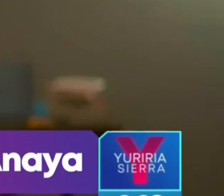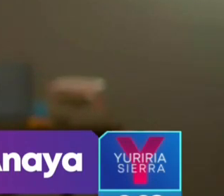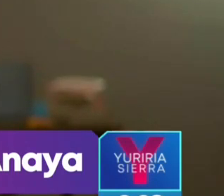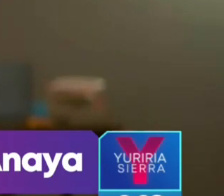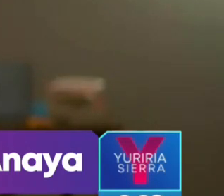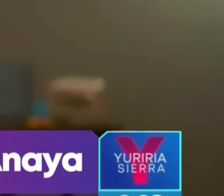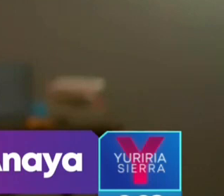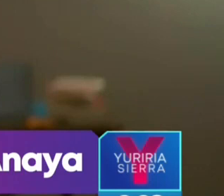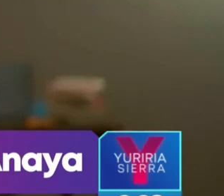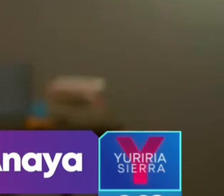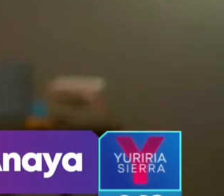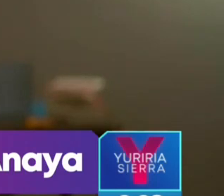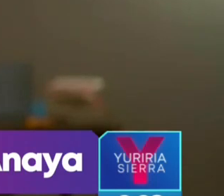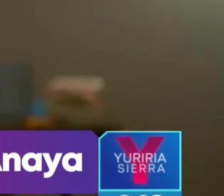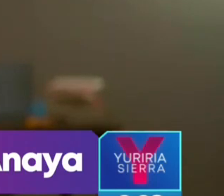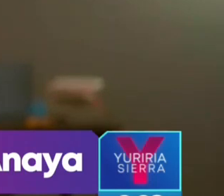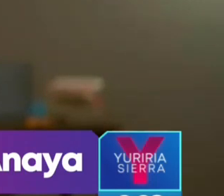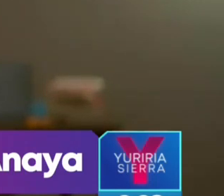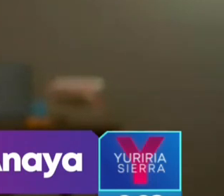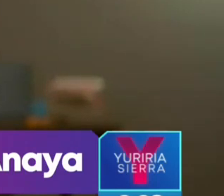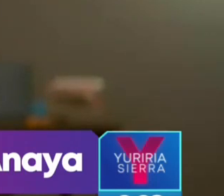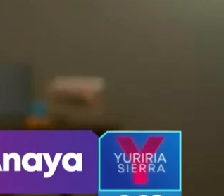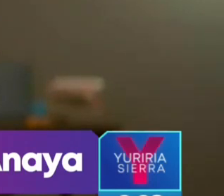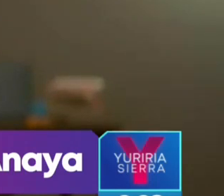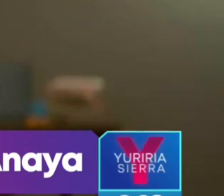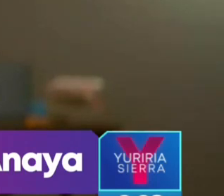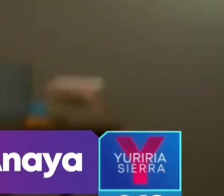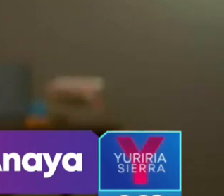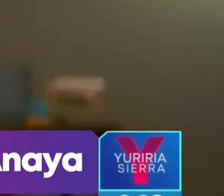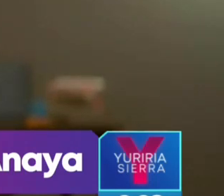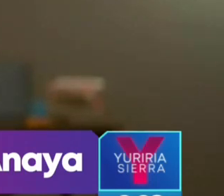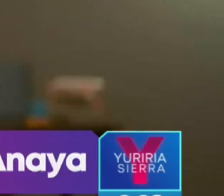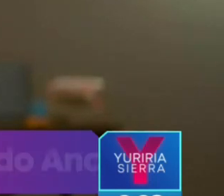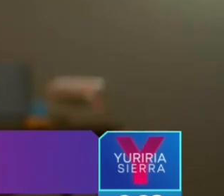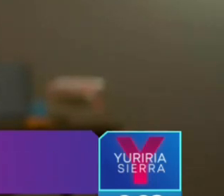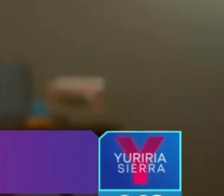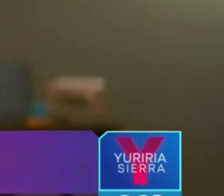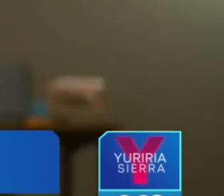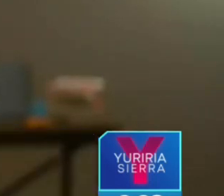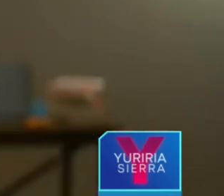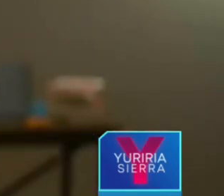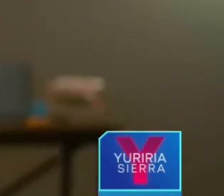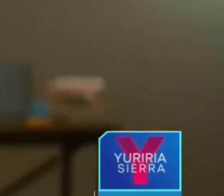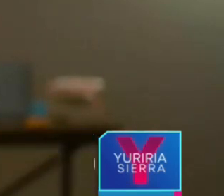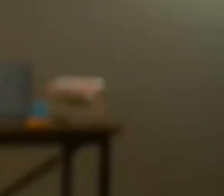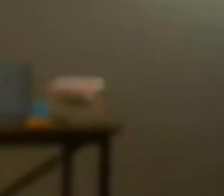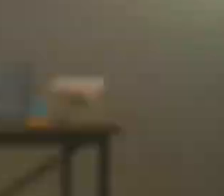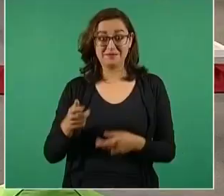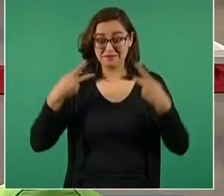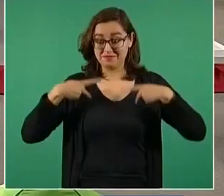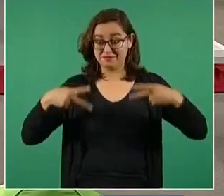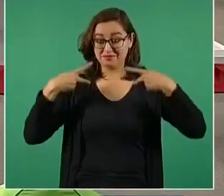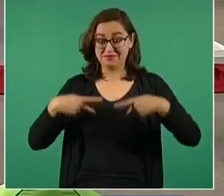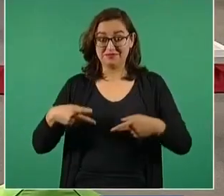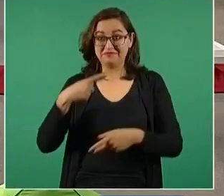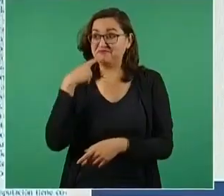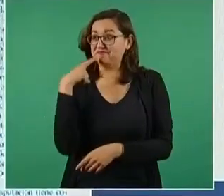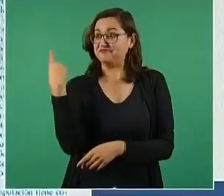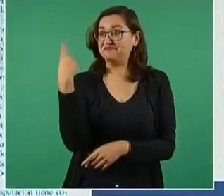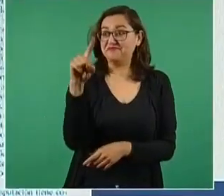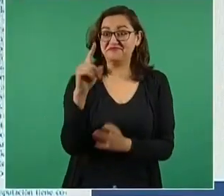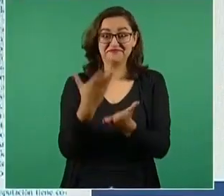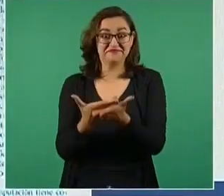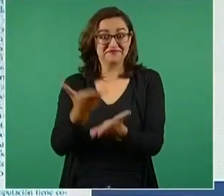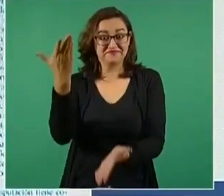su conferencia de mañana era andrés manuel lópez obrador habló otra vez del caso y ahora